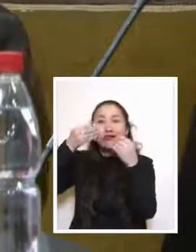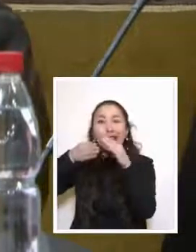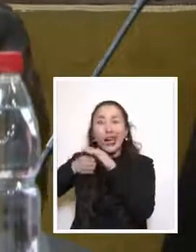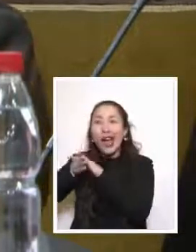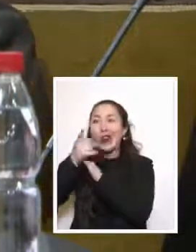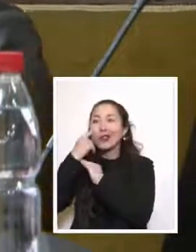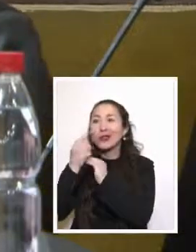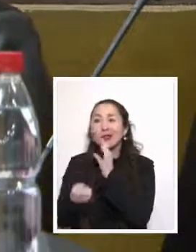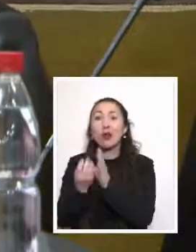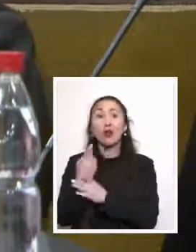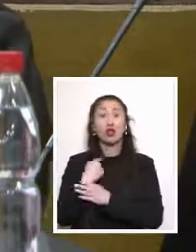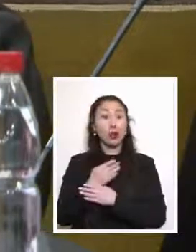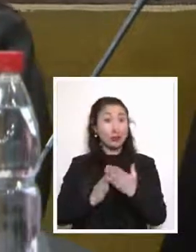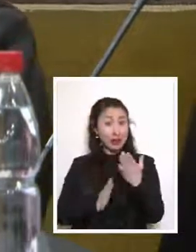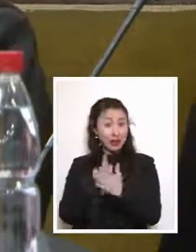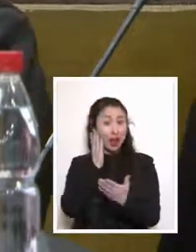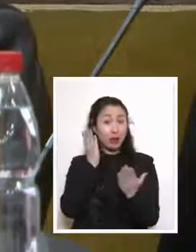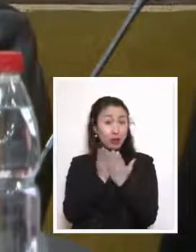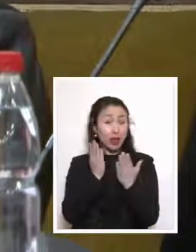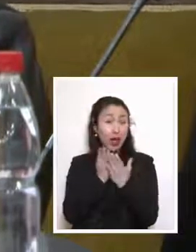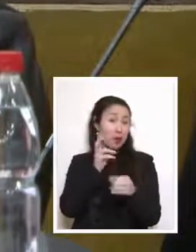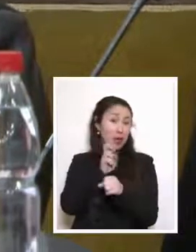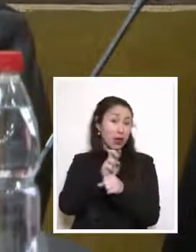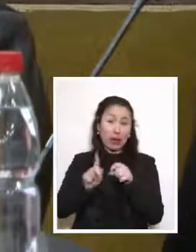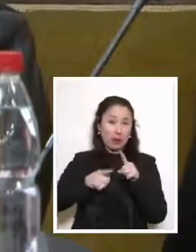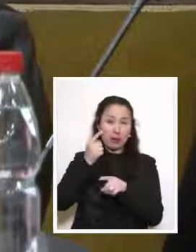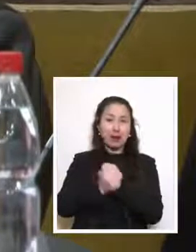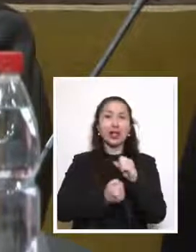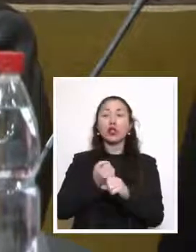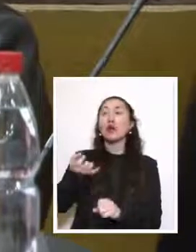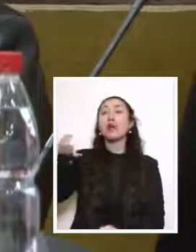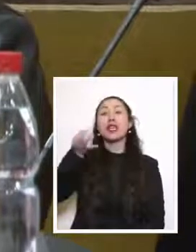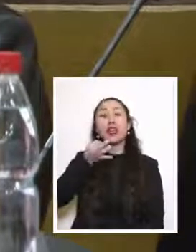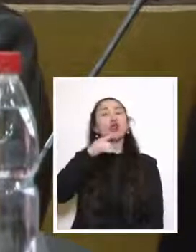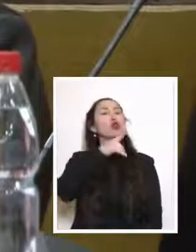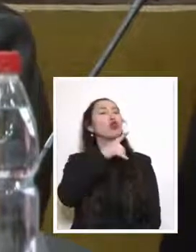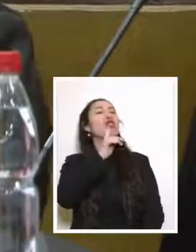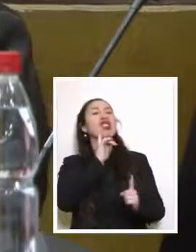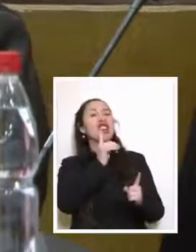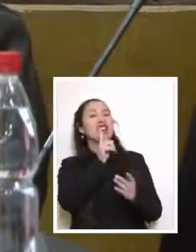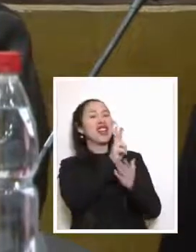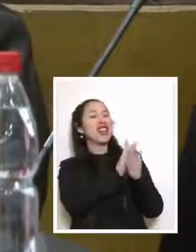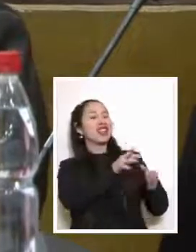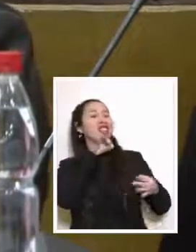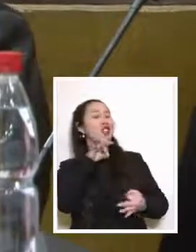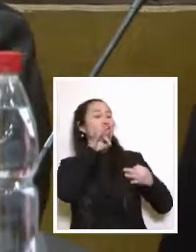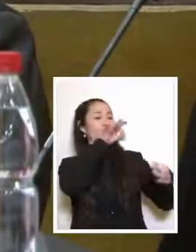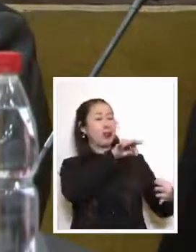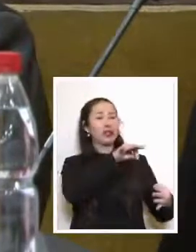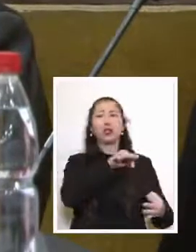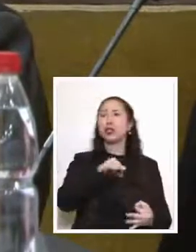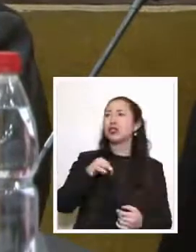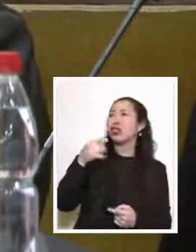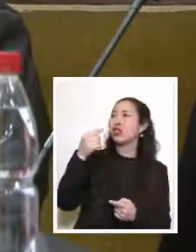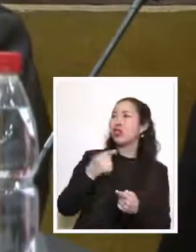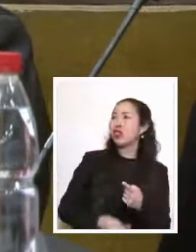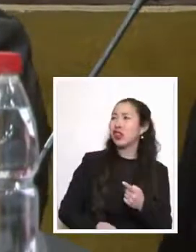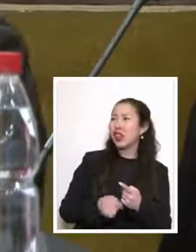cuando llegué al primer año de pedagogía, me dijeron, tienes que leer este informe de Cristian Belay. Y yo, ¿quién es Cristian